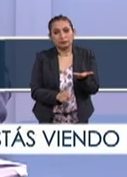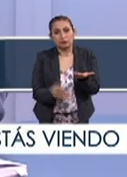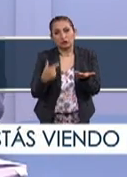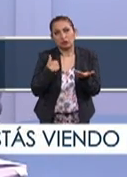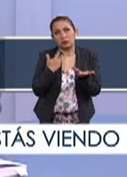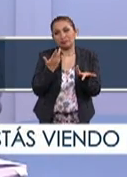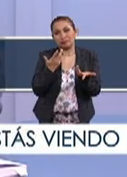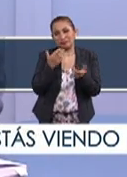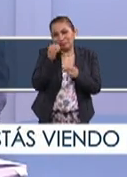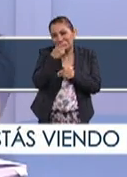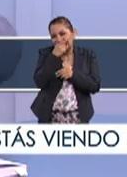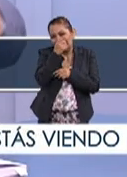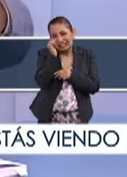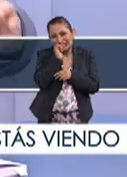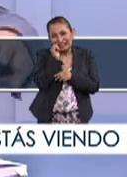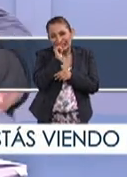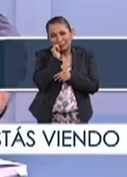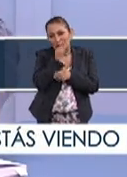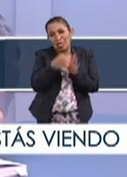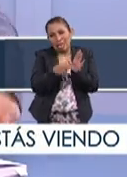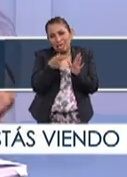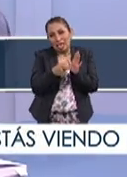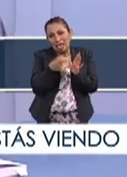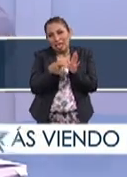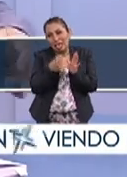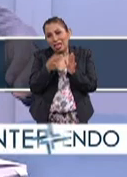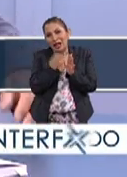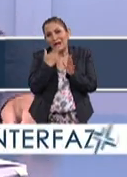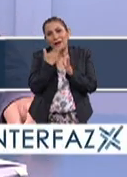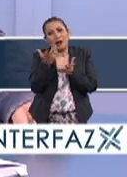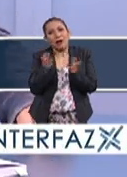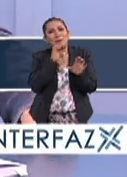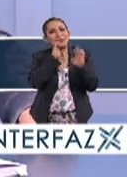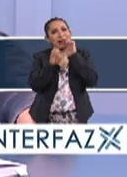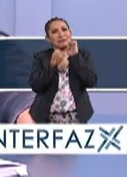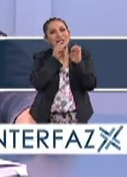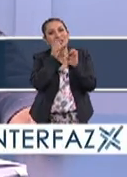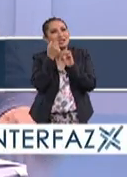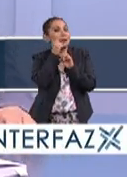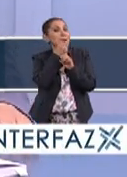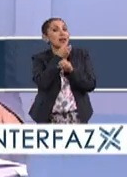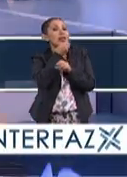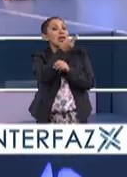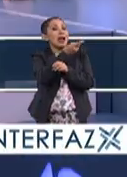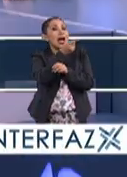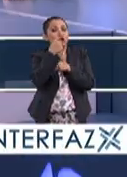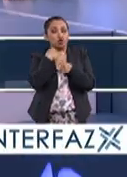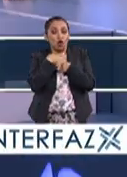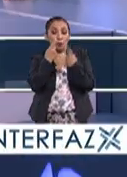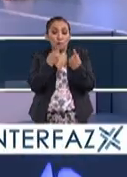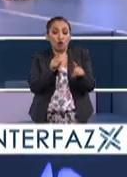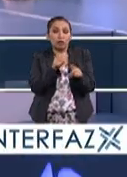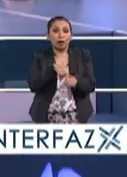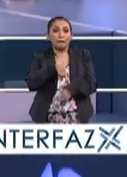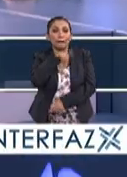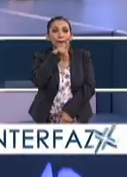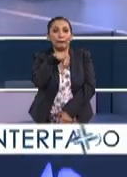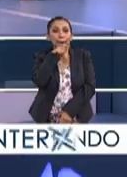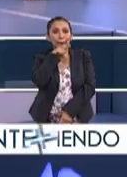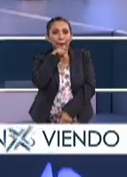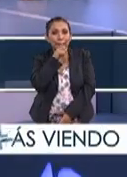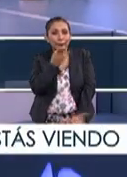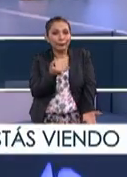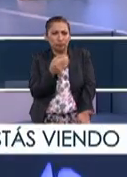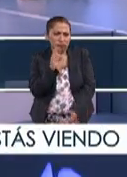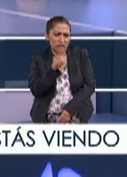Yo siempre he dicho, y lo han repetido en los titulares de las entrevistas que me han hecho, que soy un músico frustrado. Yo